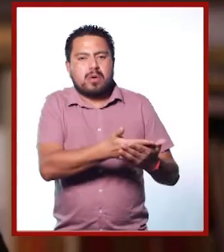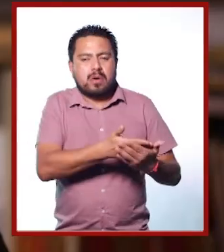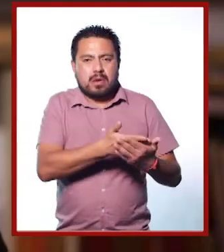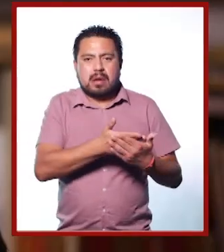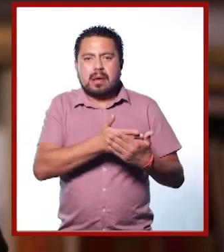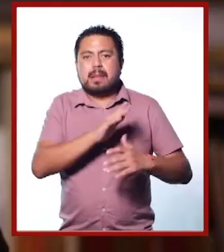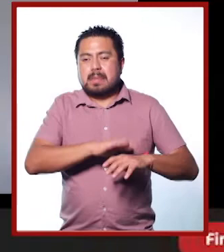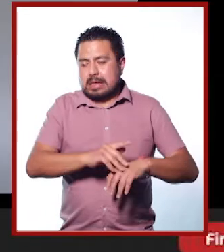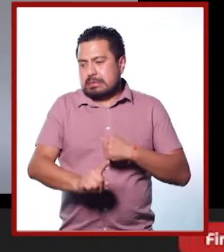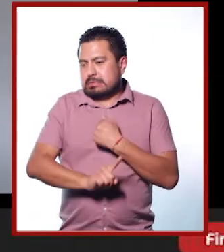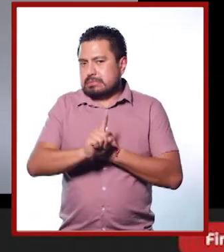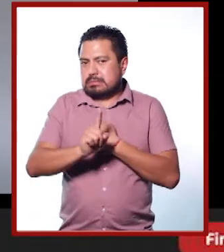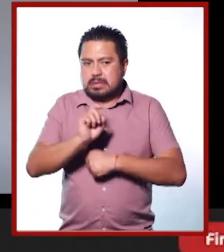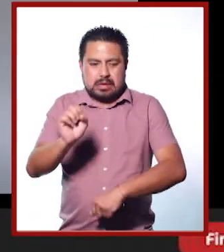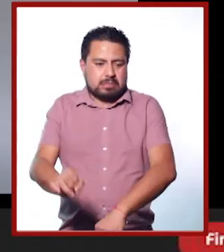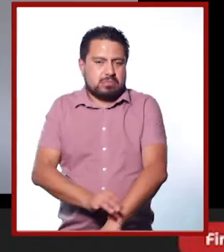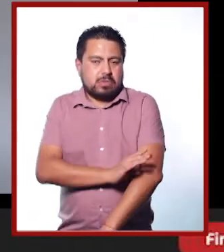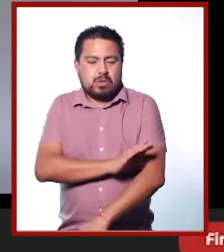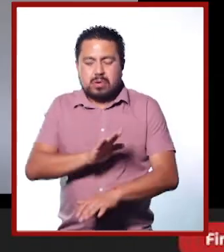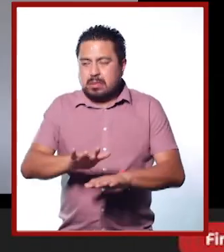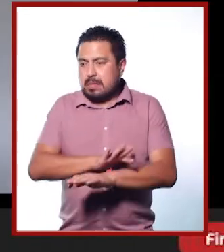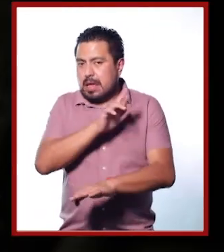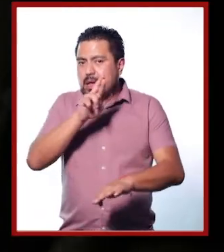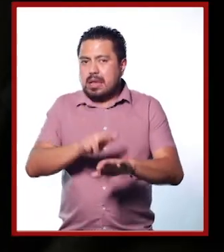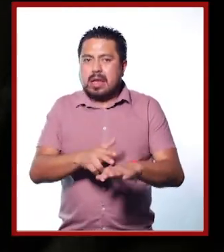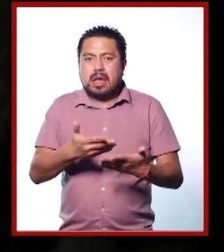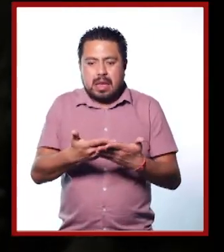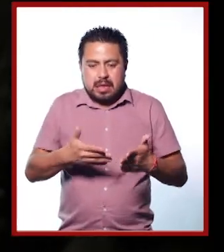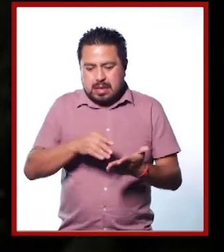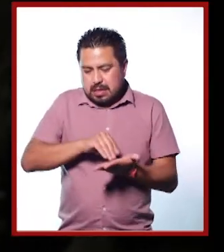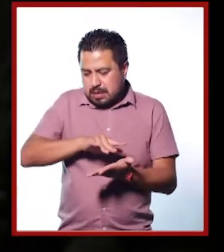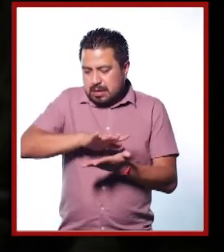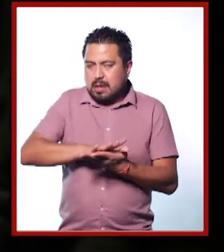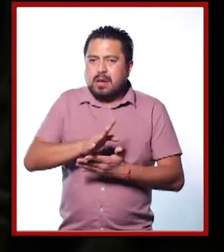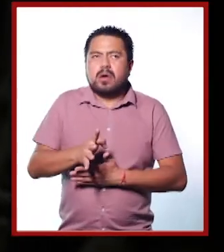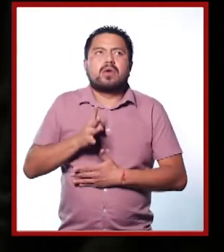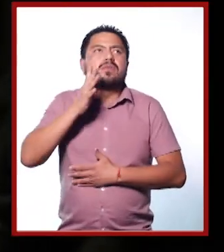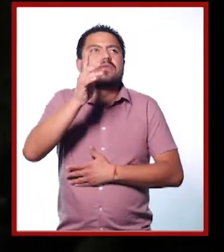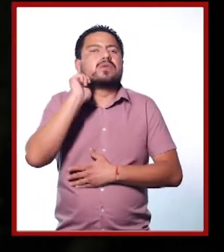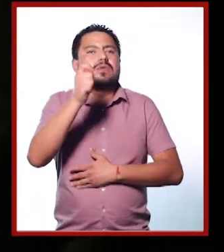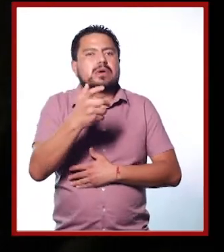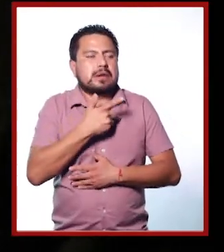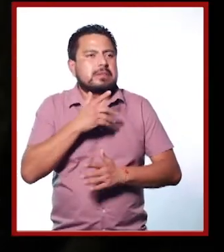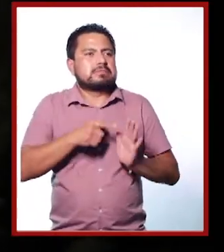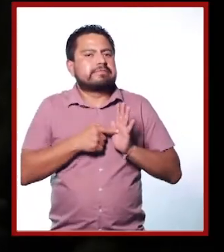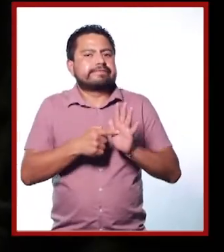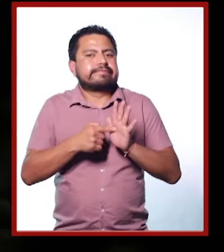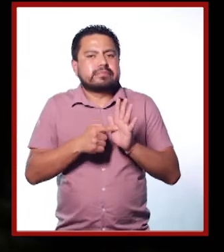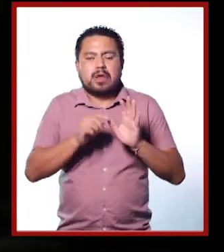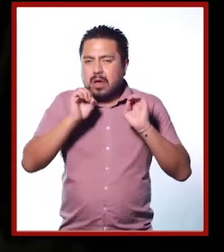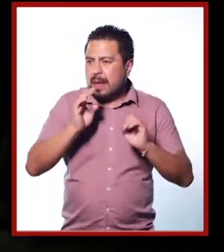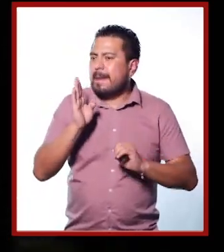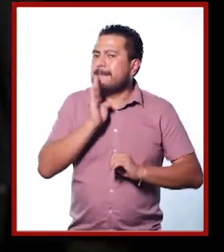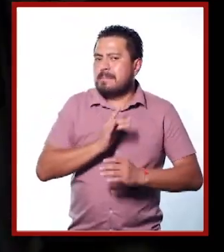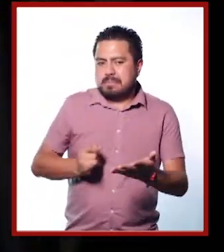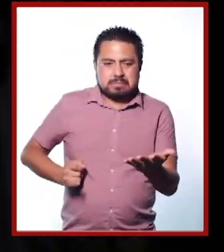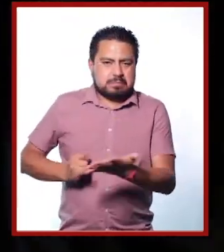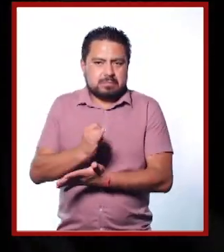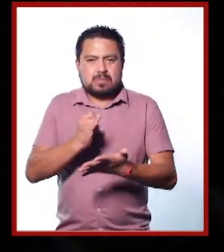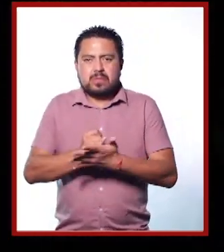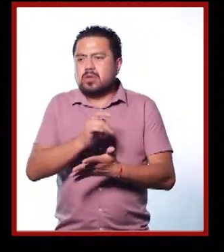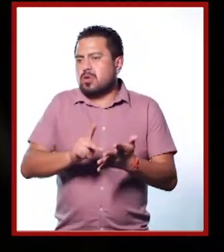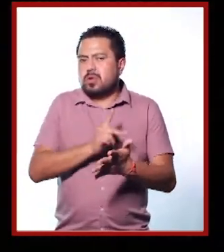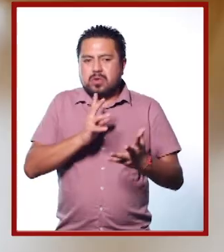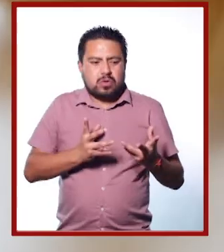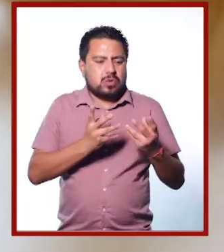¿no? Y va teniendo consecuencias emocionales gigantes, ya de los planes que tiene, del futuro que se va mostrando, o de las malas